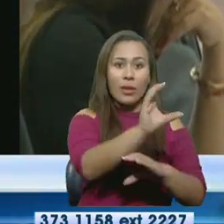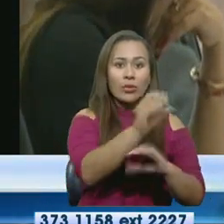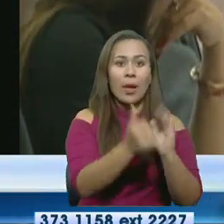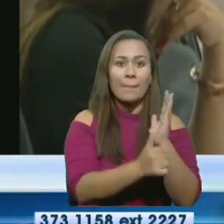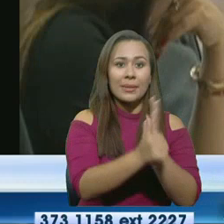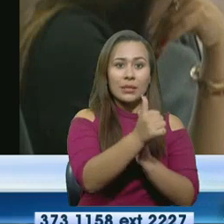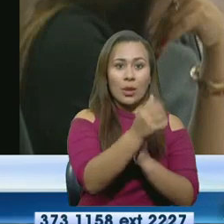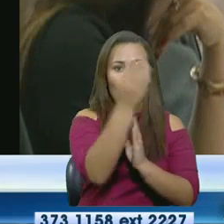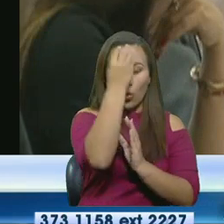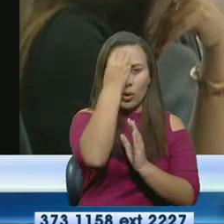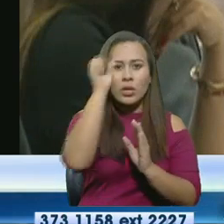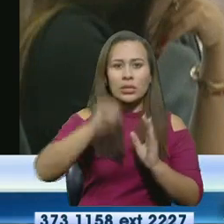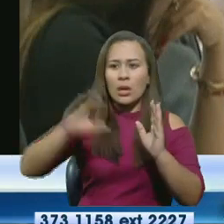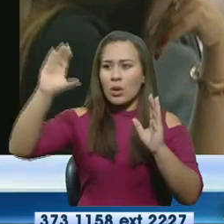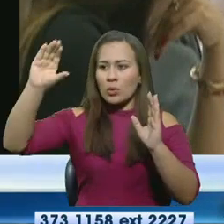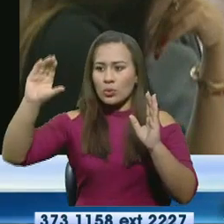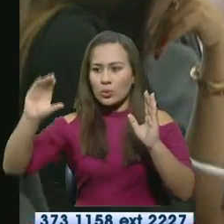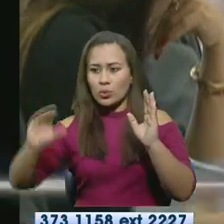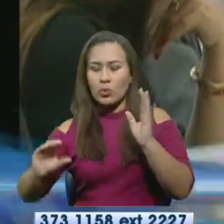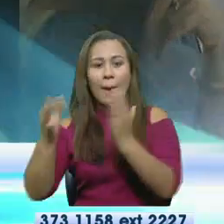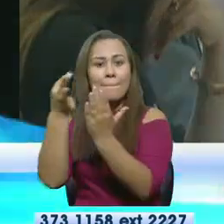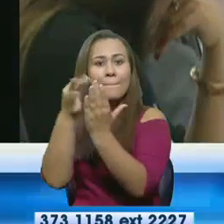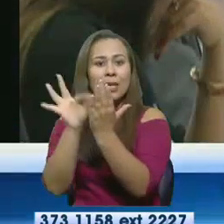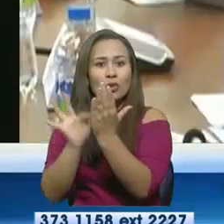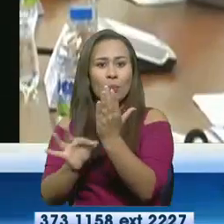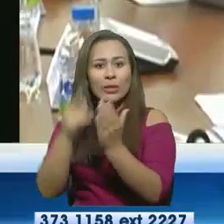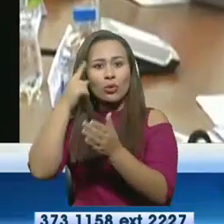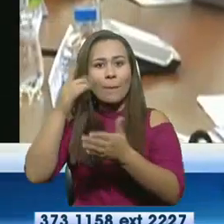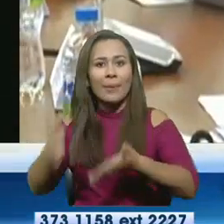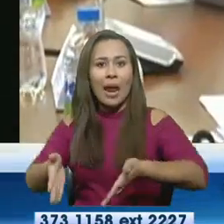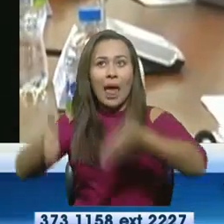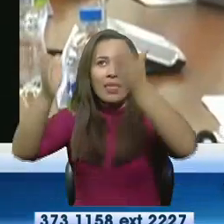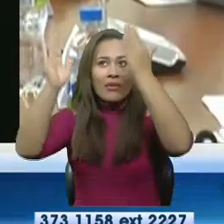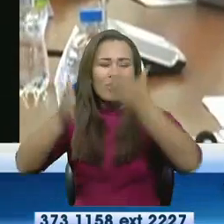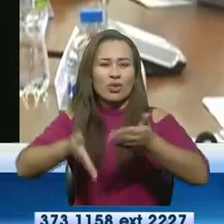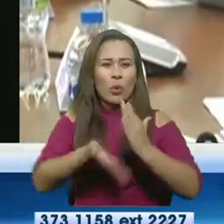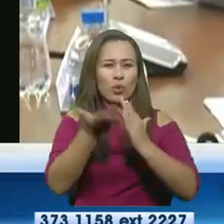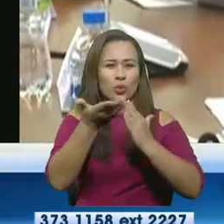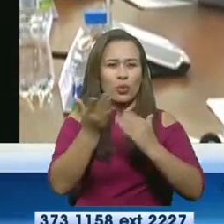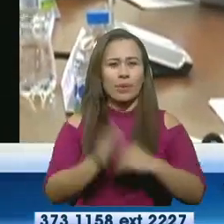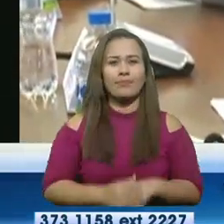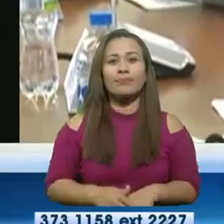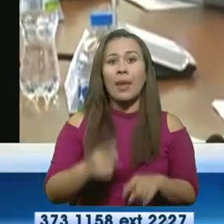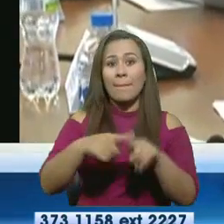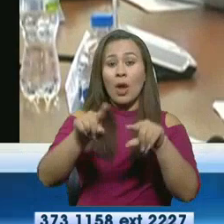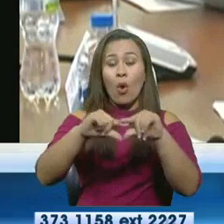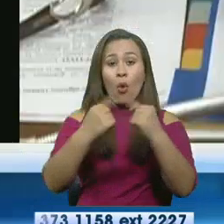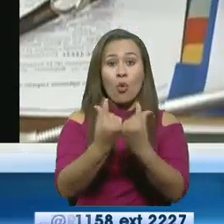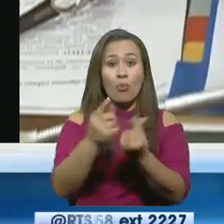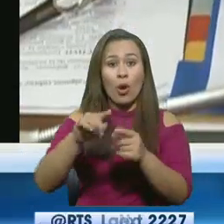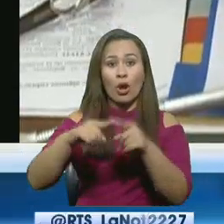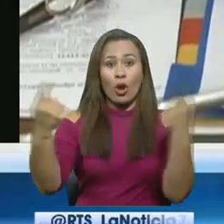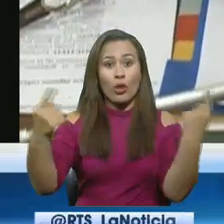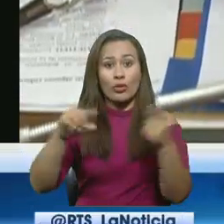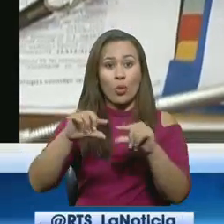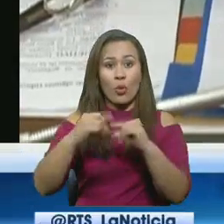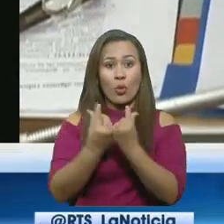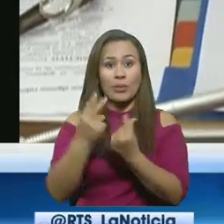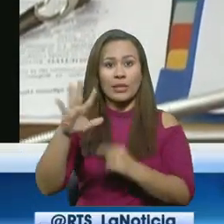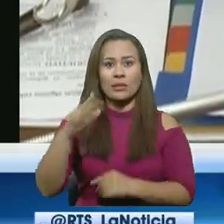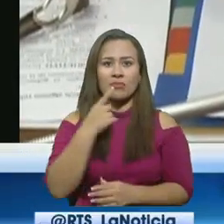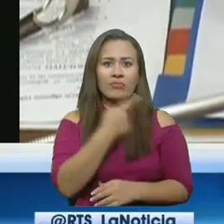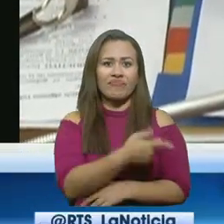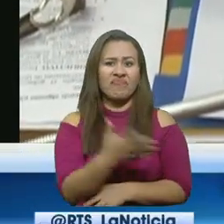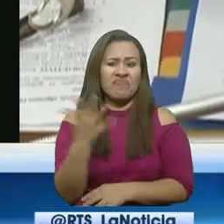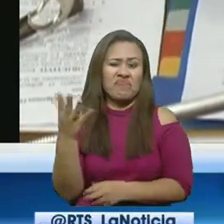está disminuyendo el presupuesto para infraestructura educativa. En la oposición las críticas eran más fuertes. La proforma no contenía austeridad